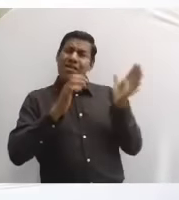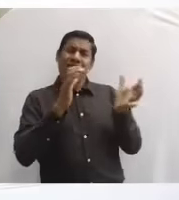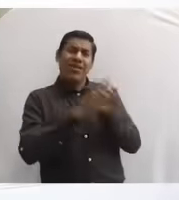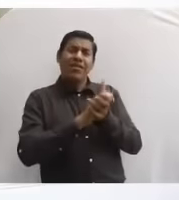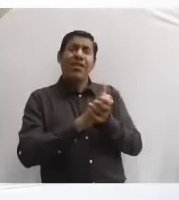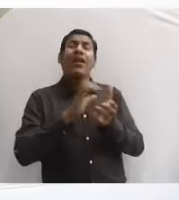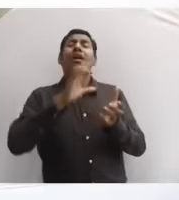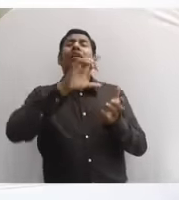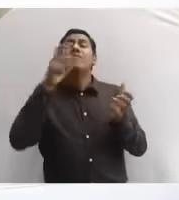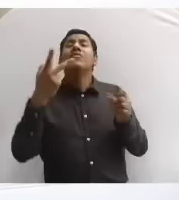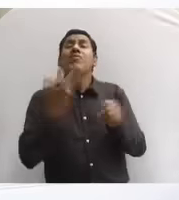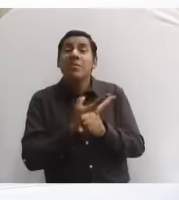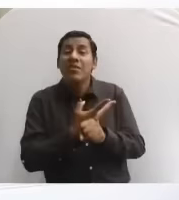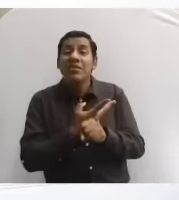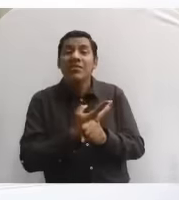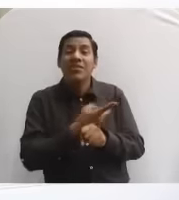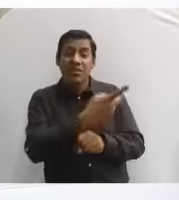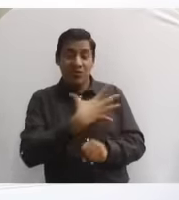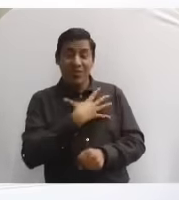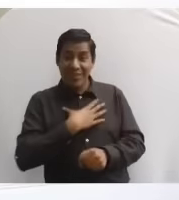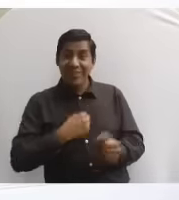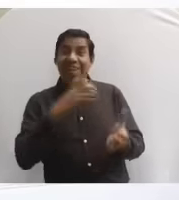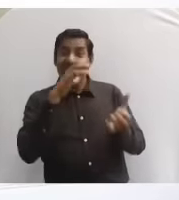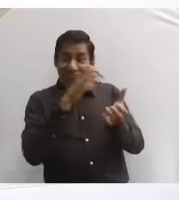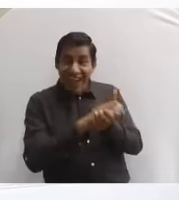a los...